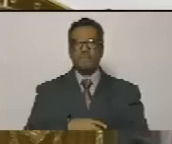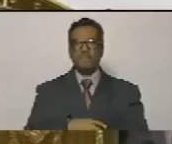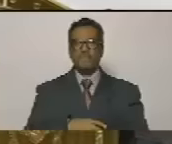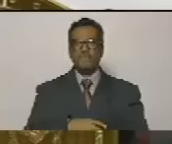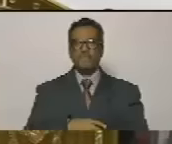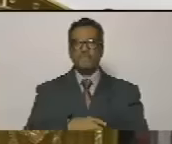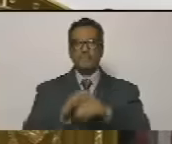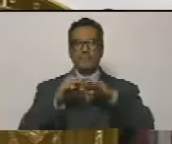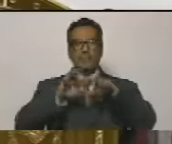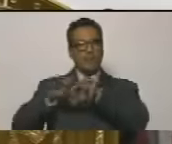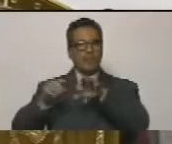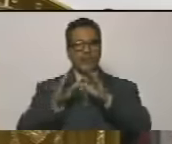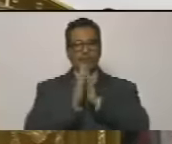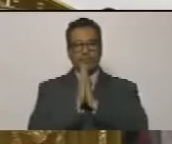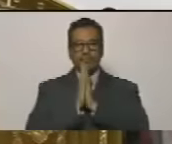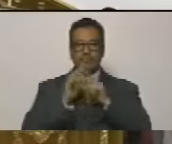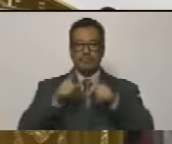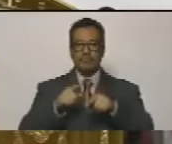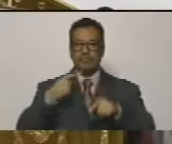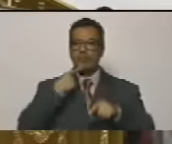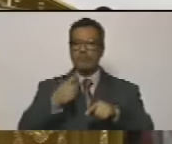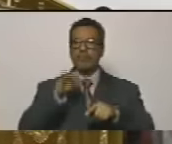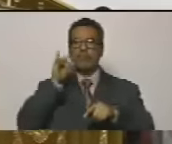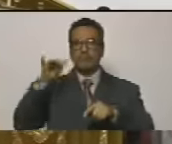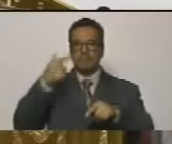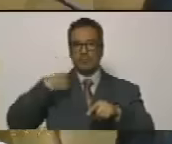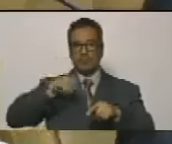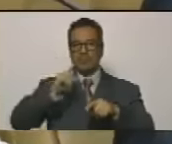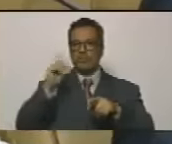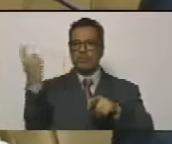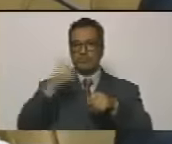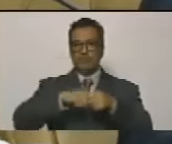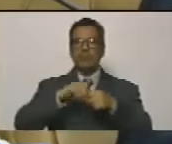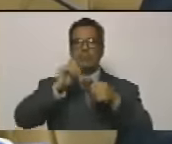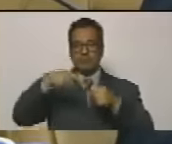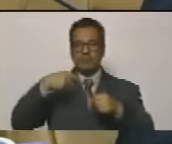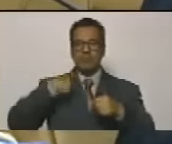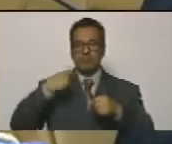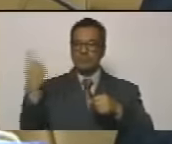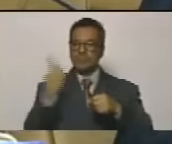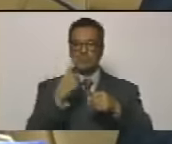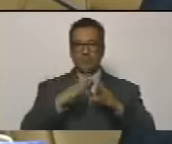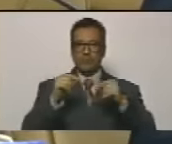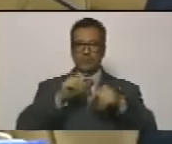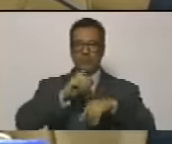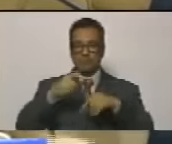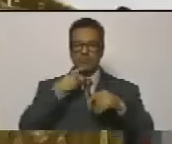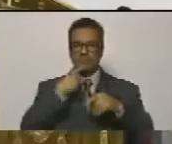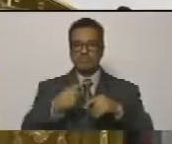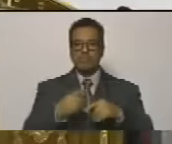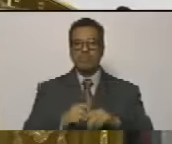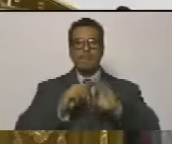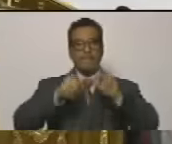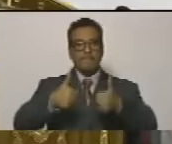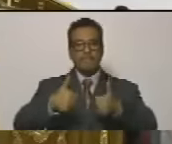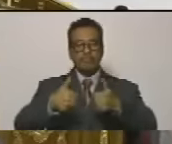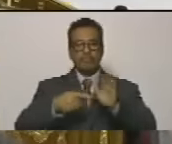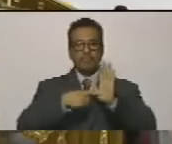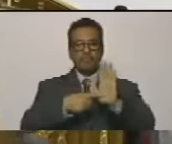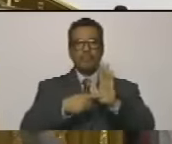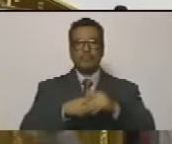Ciudadana Secretaria, cierre a informar si hay quórum. Hay quórum, Ciudadano Presidente. Se abre la sesión.